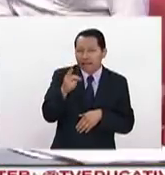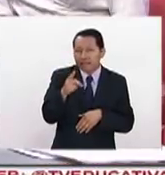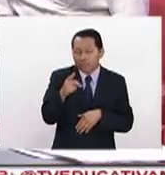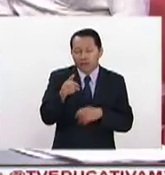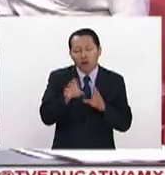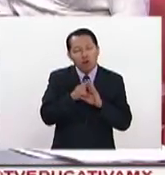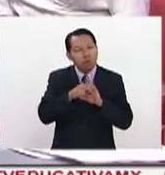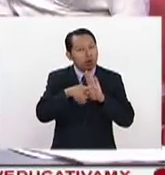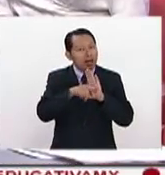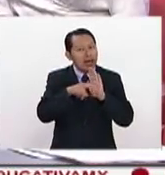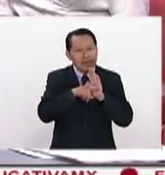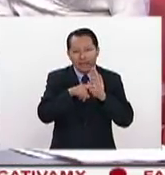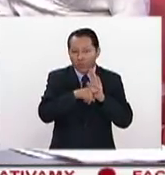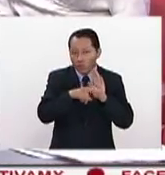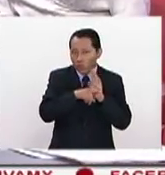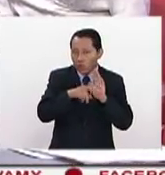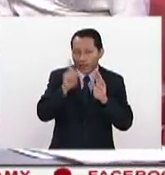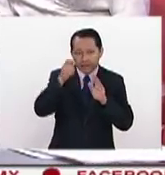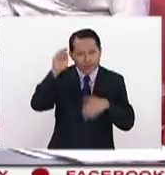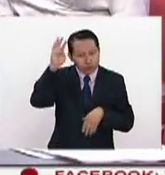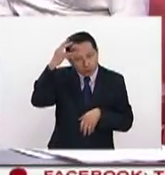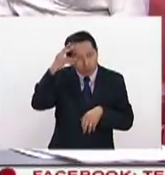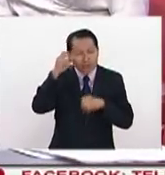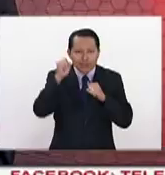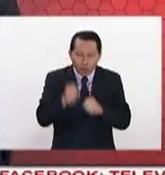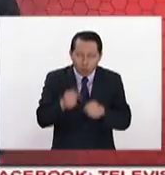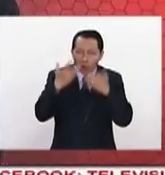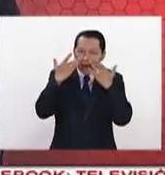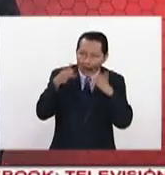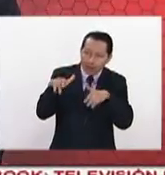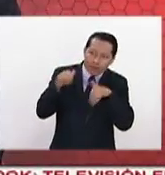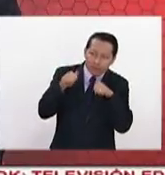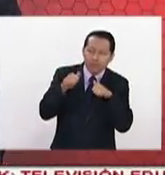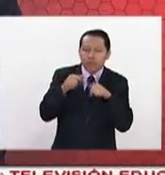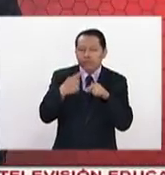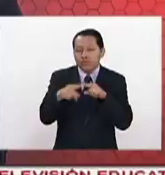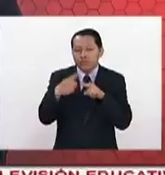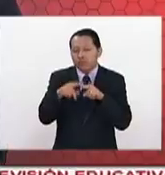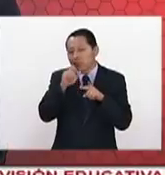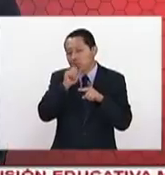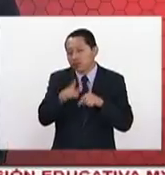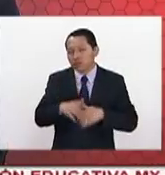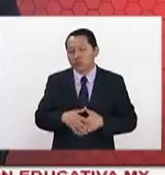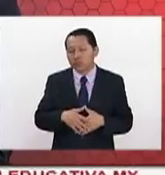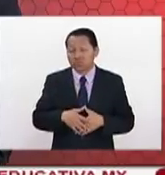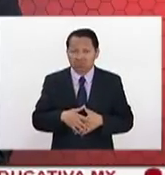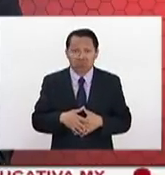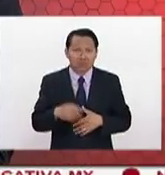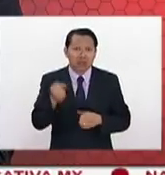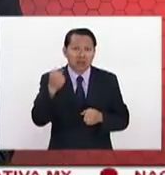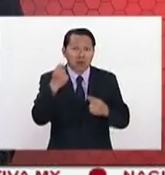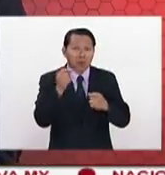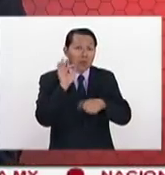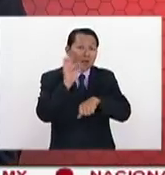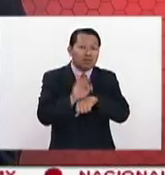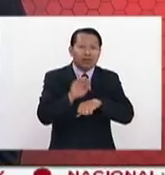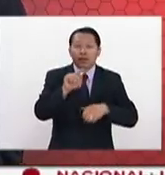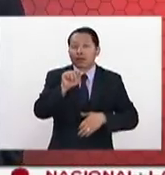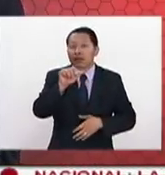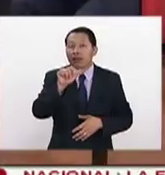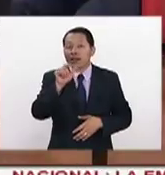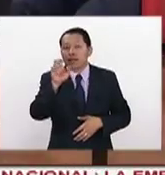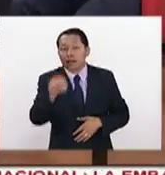pesimismo, inicios de enero, de que Donald Trump en cualquier momento iba a salirse. Quienes han defendido el Tratado de Libre Comercio, creo